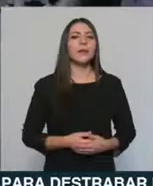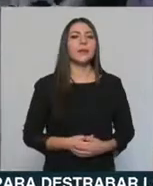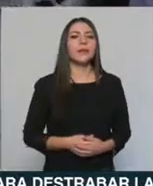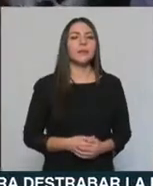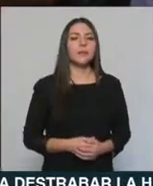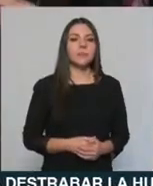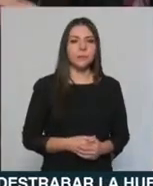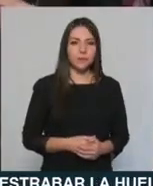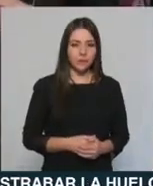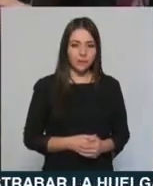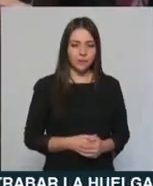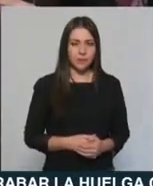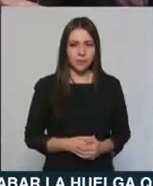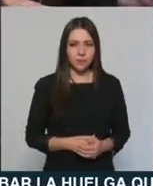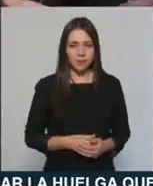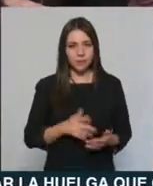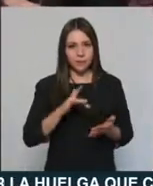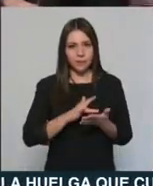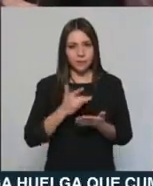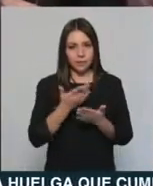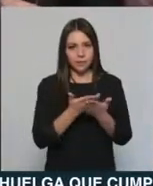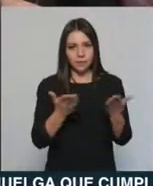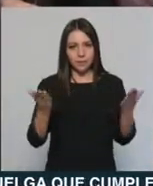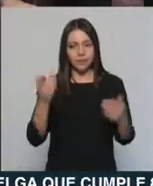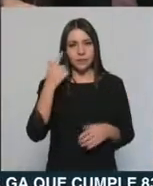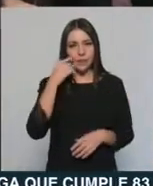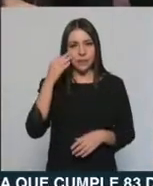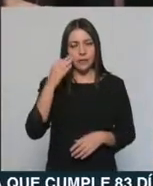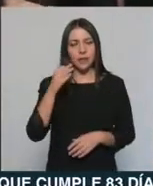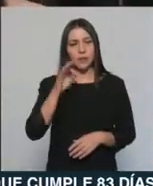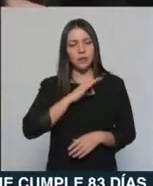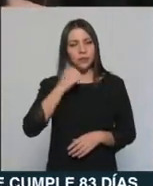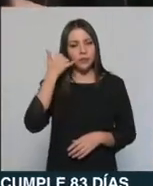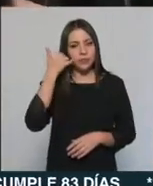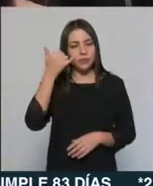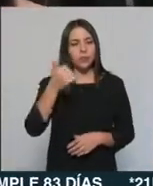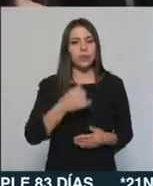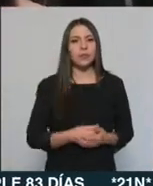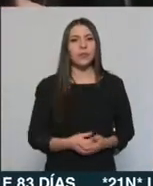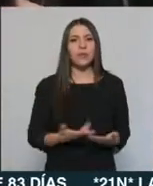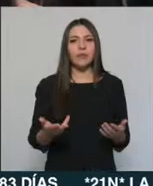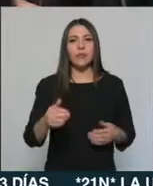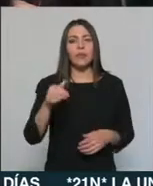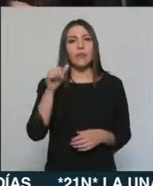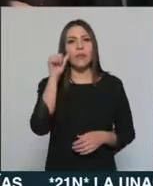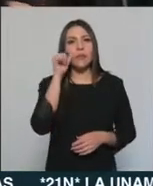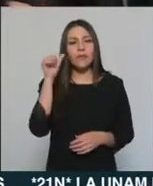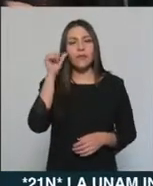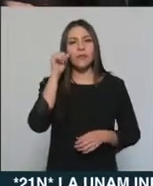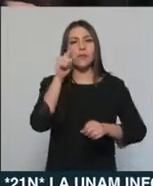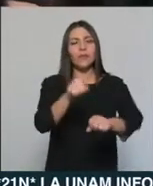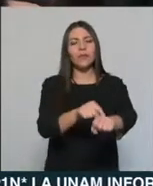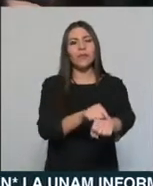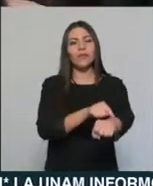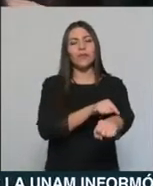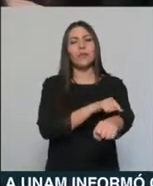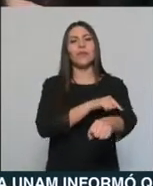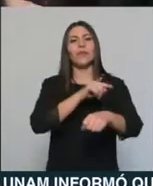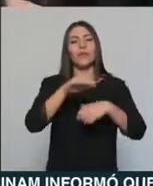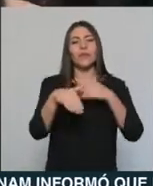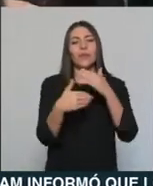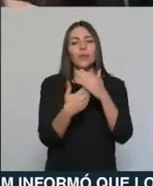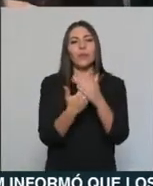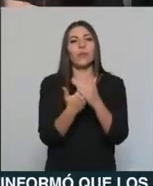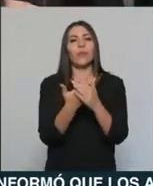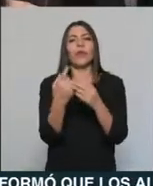Al contrario, Enrique, muchas gracias a ustedes por este espacio. Doctor, pues después de una larga jornada, como bien se vivió el día de ayer en el Pleno de la